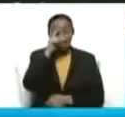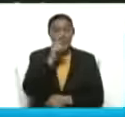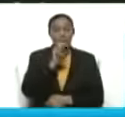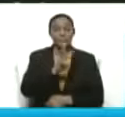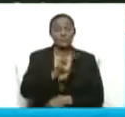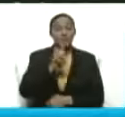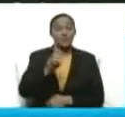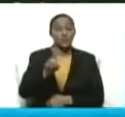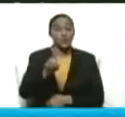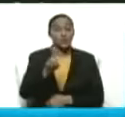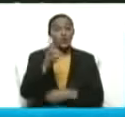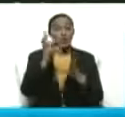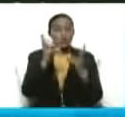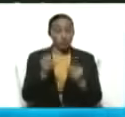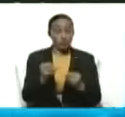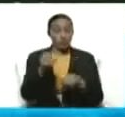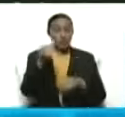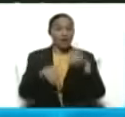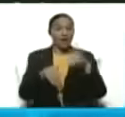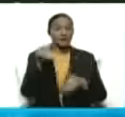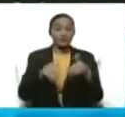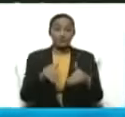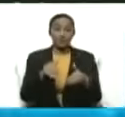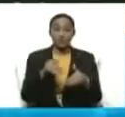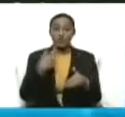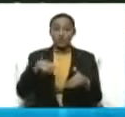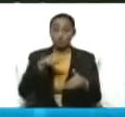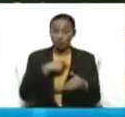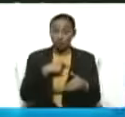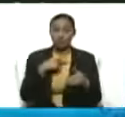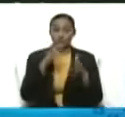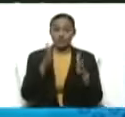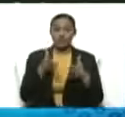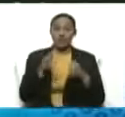31, de las cuales nosotros hemos ganado 28.